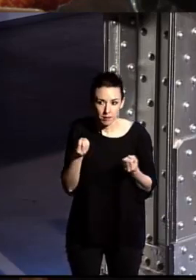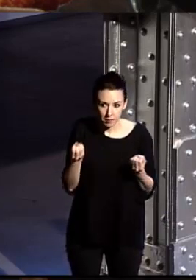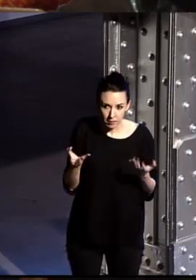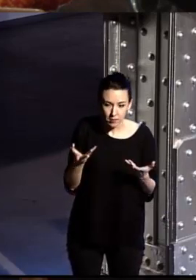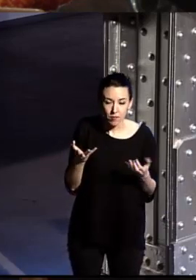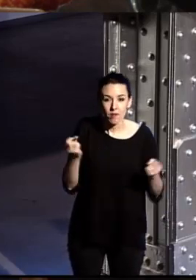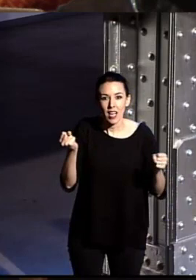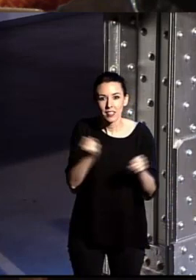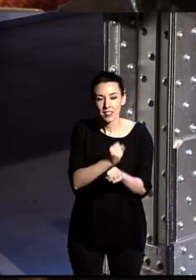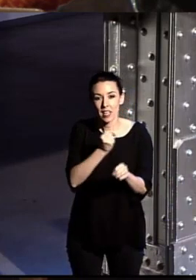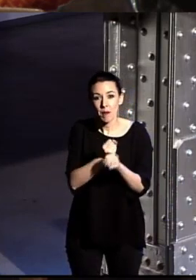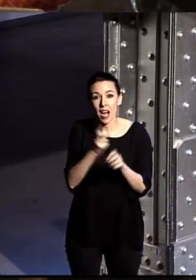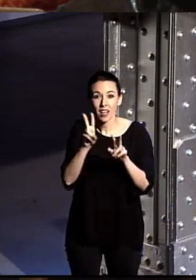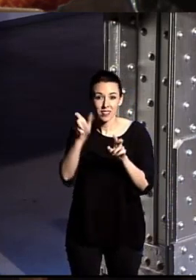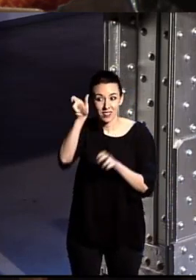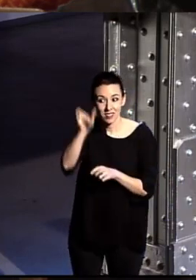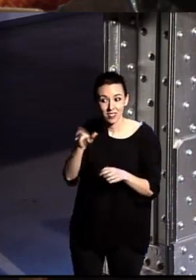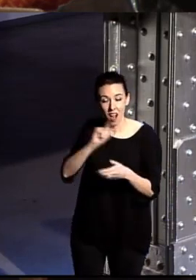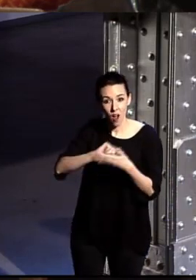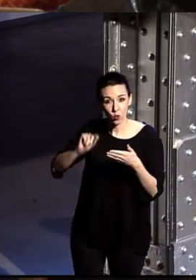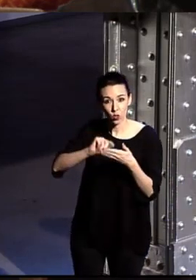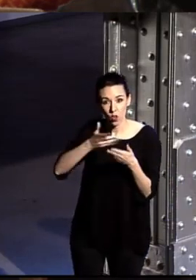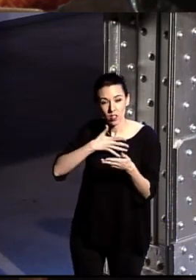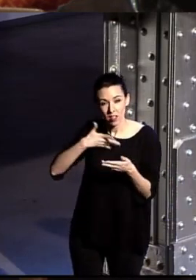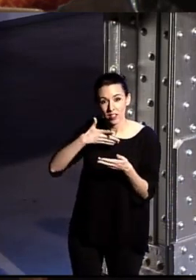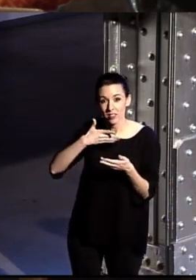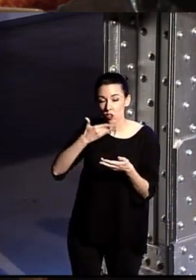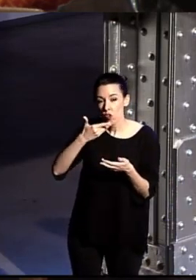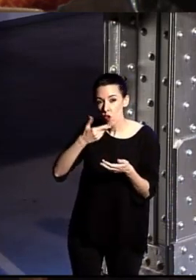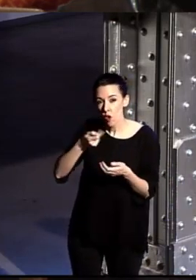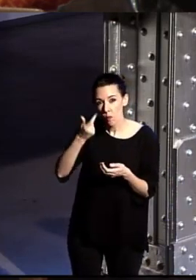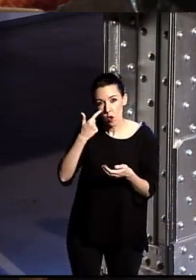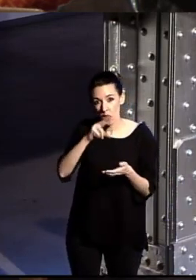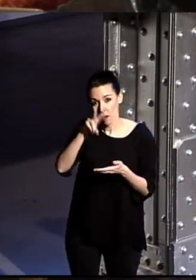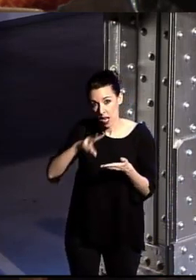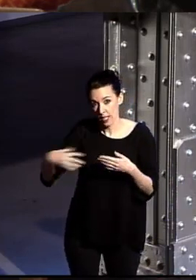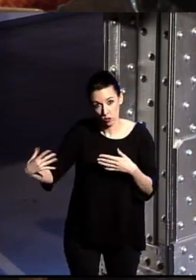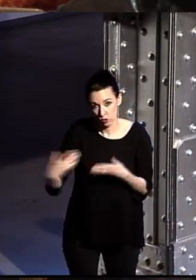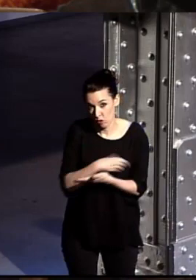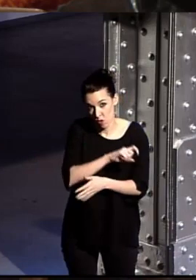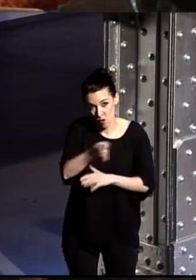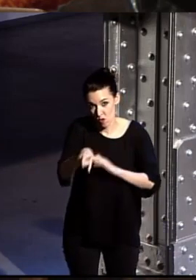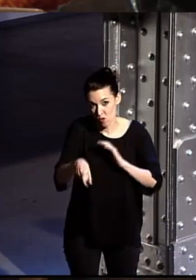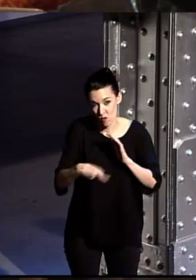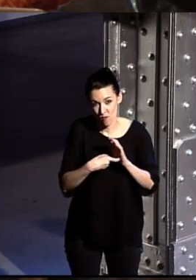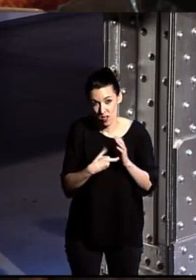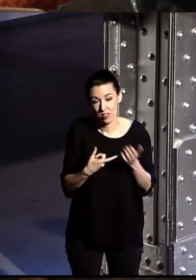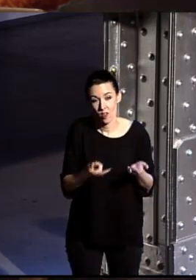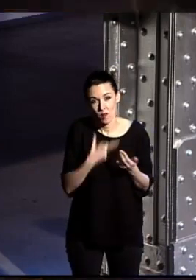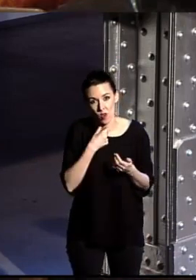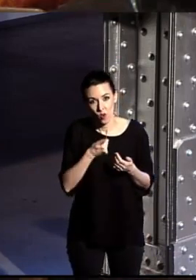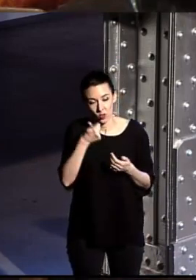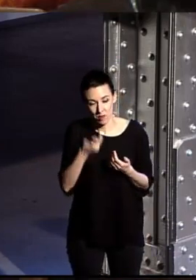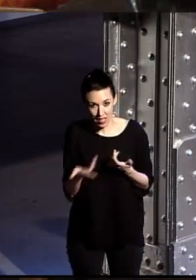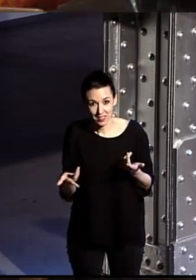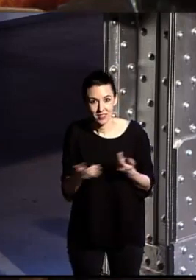si trabajas sobre un autor y quieres conocer un poquito, tienes que leerte toda la obra. Y además ser sincera y decir que no te gustan, que es lo más